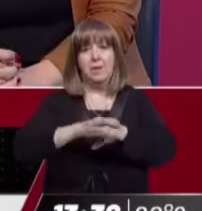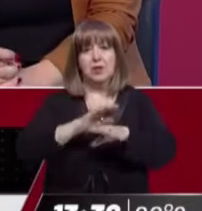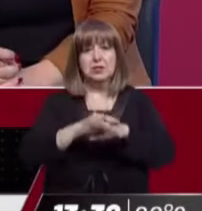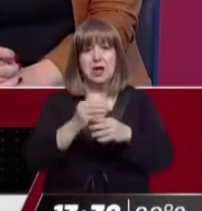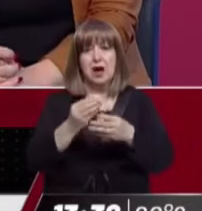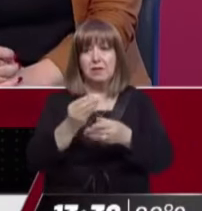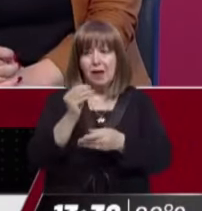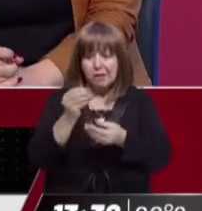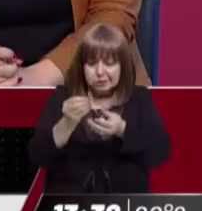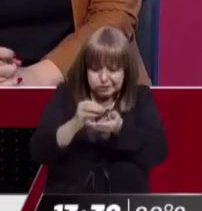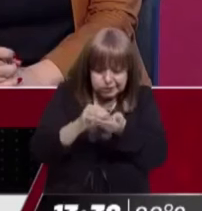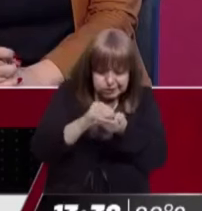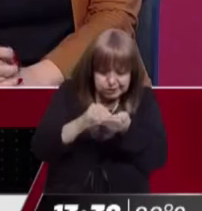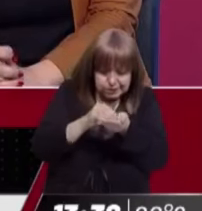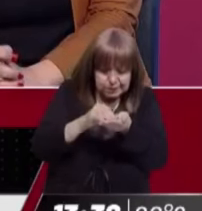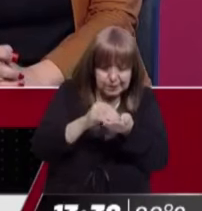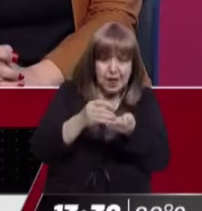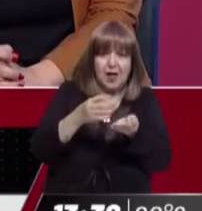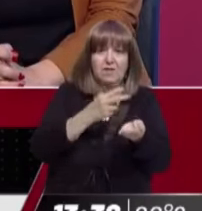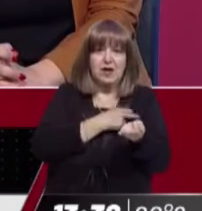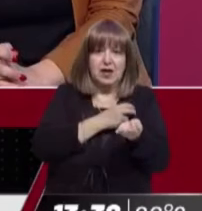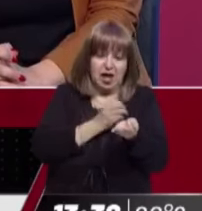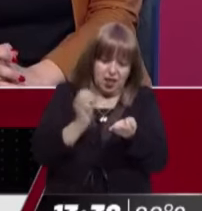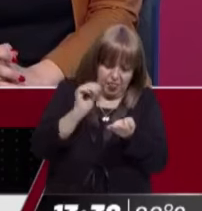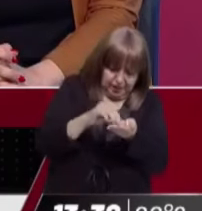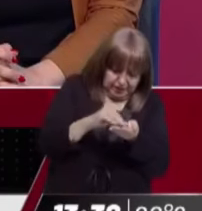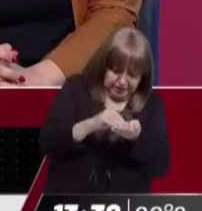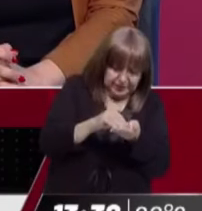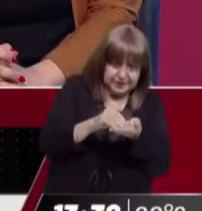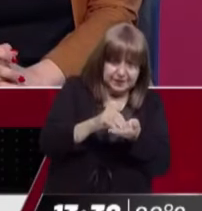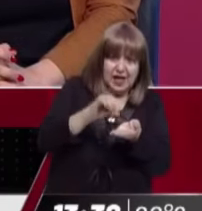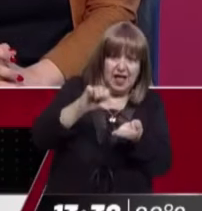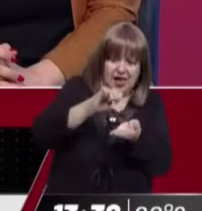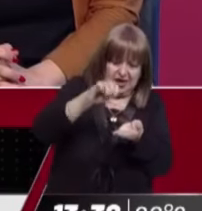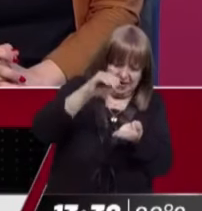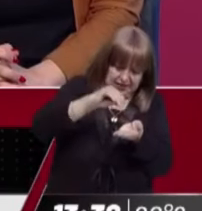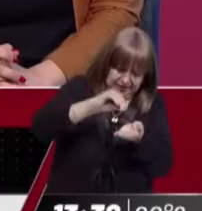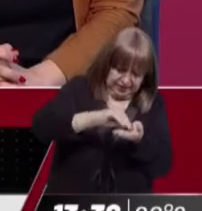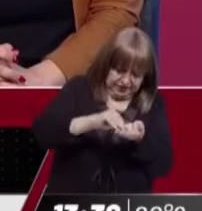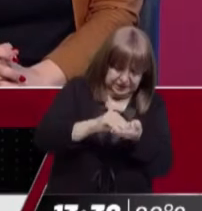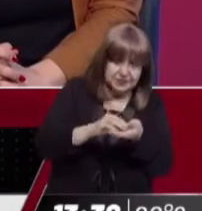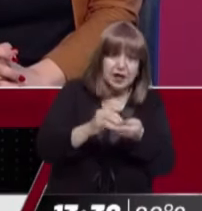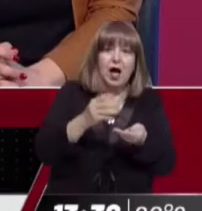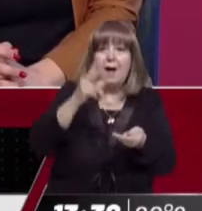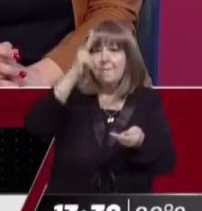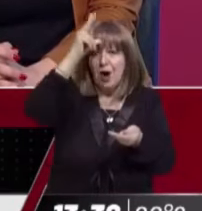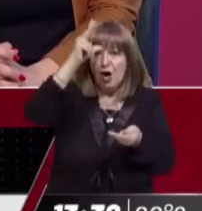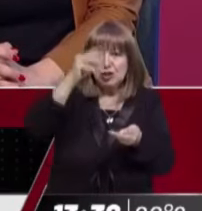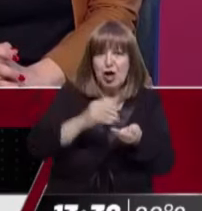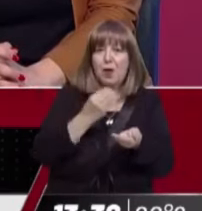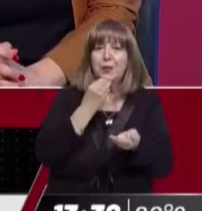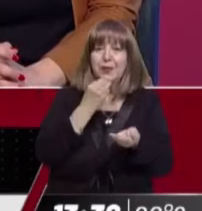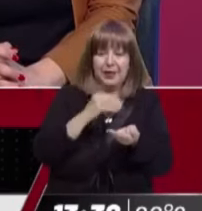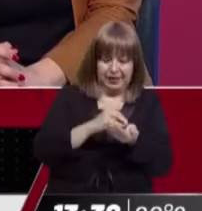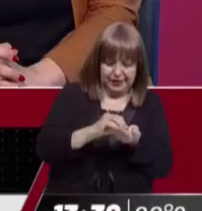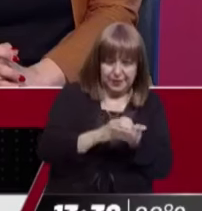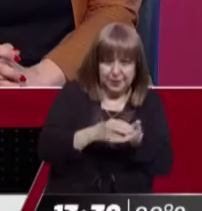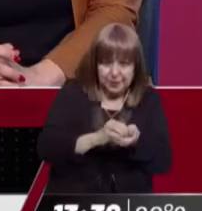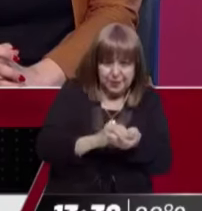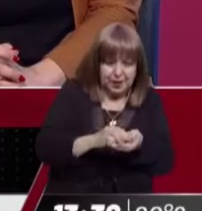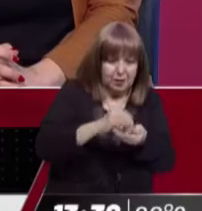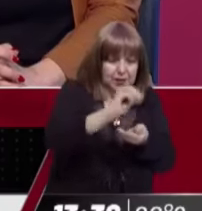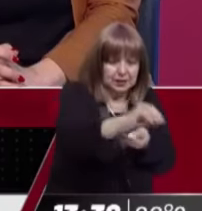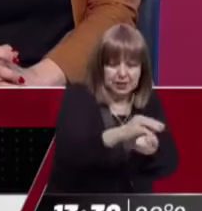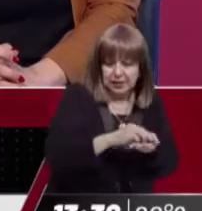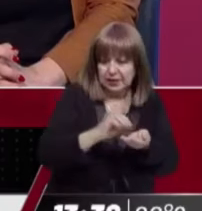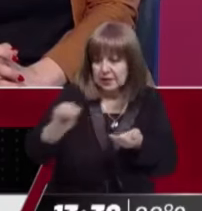de la justicia, por parte de la policía, para intentar dar con los autores de este hecho tan criminal, porque no podemos sacarle realmente